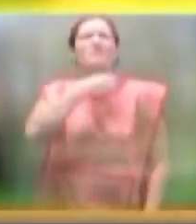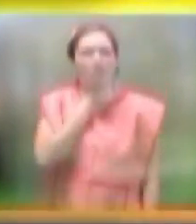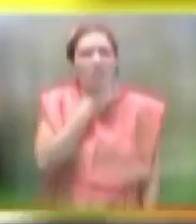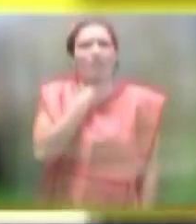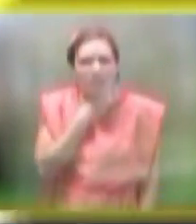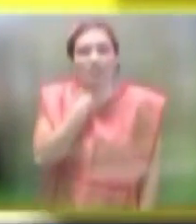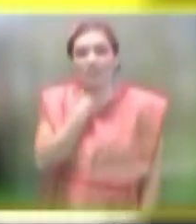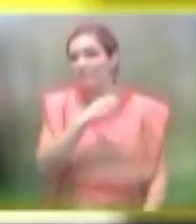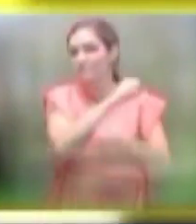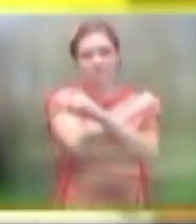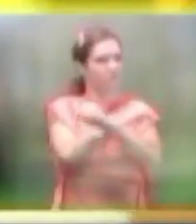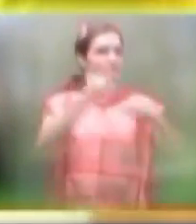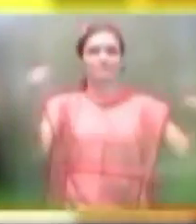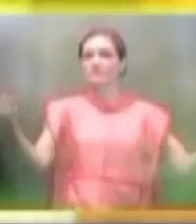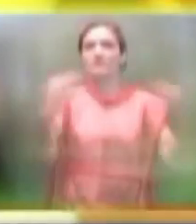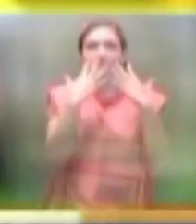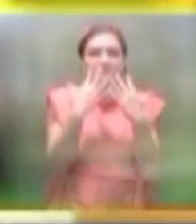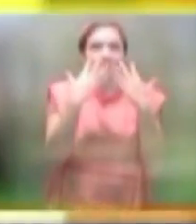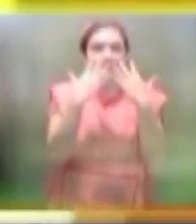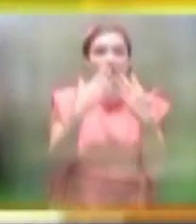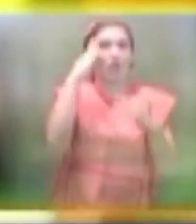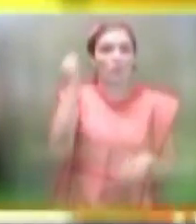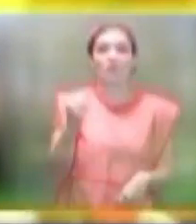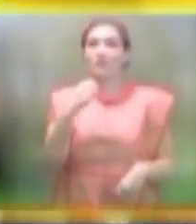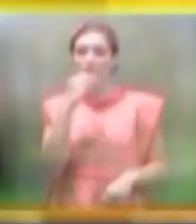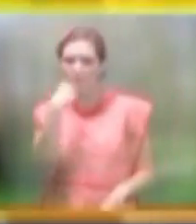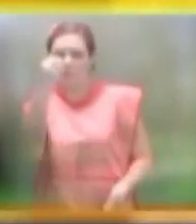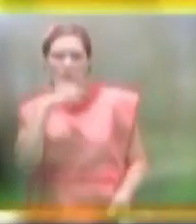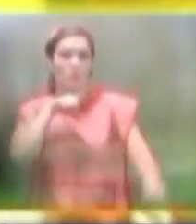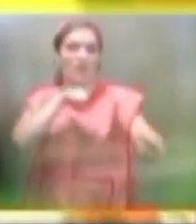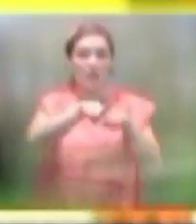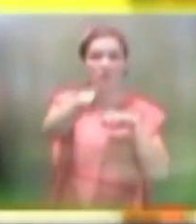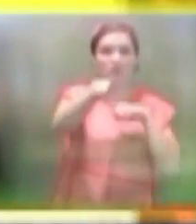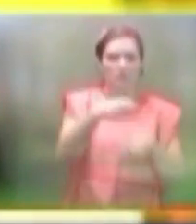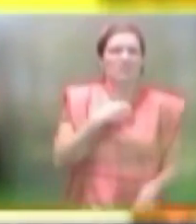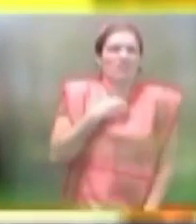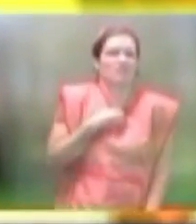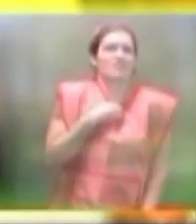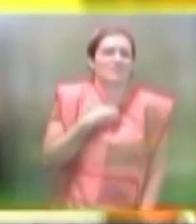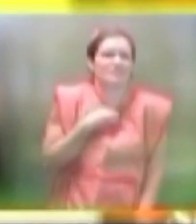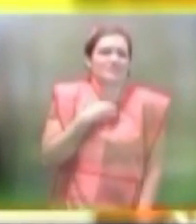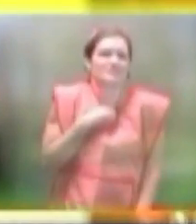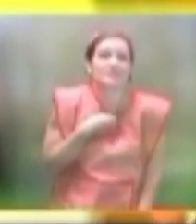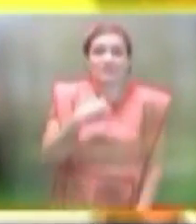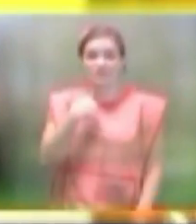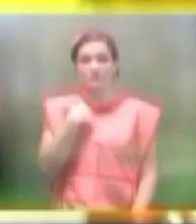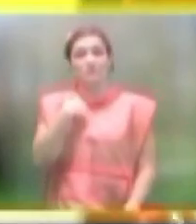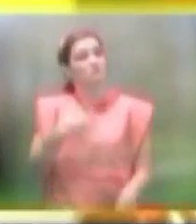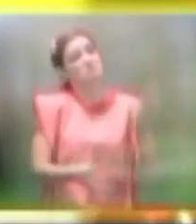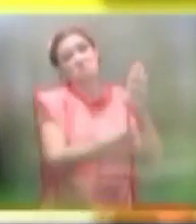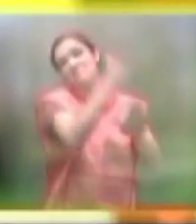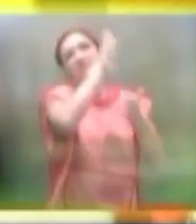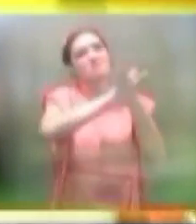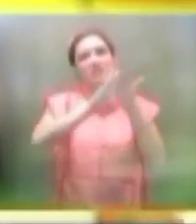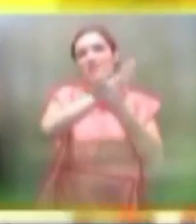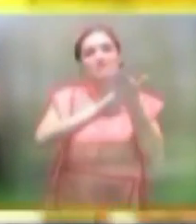me quedé atragantado y no podía respirar. Por comer muy apurado, ¡ay, qué hipo que me dio! No me